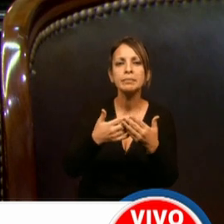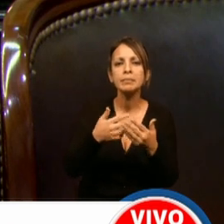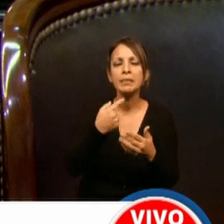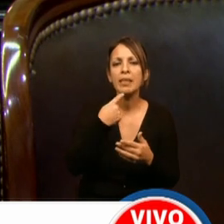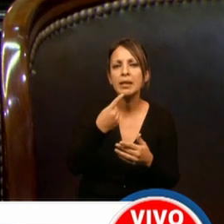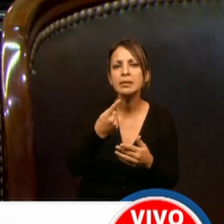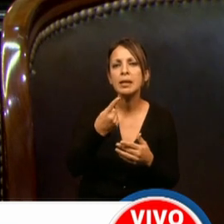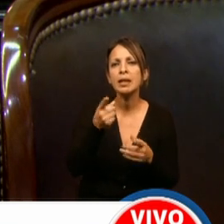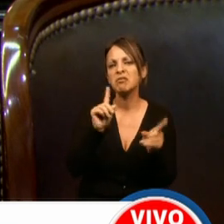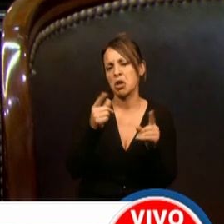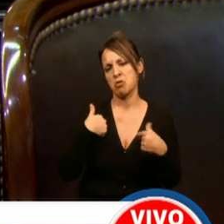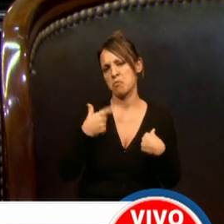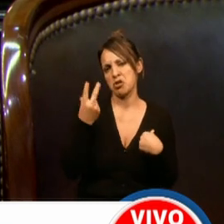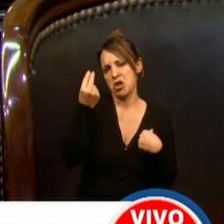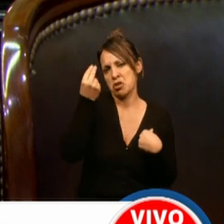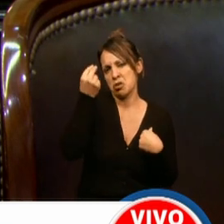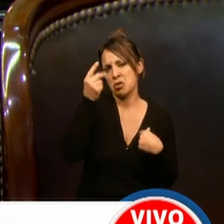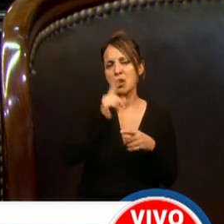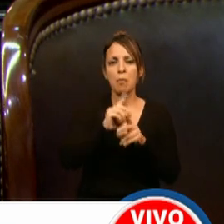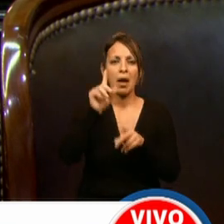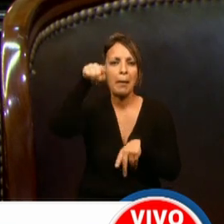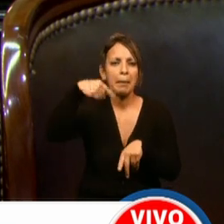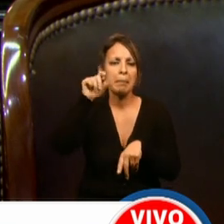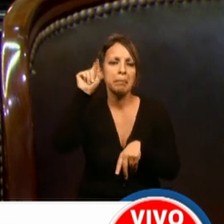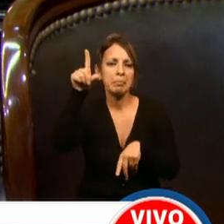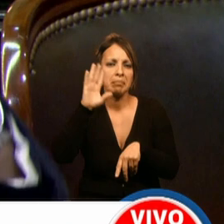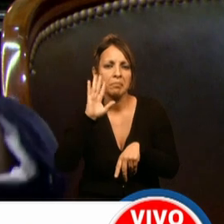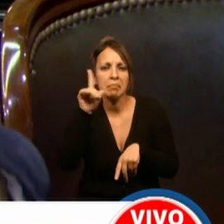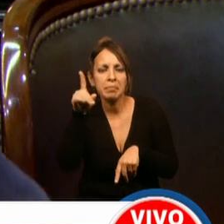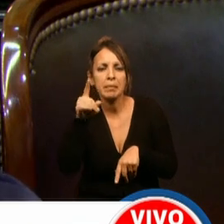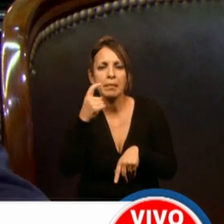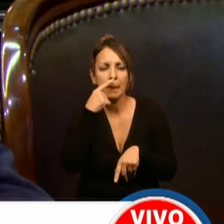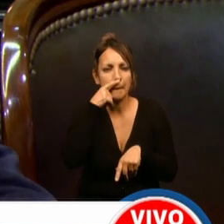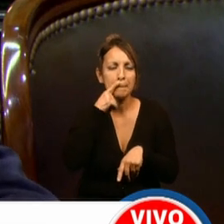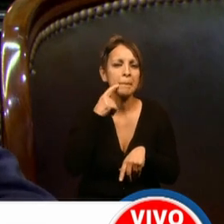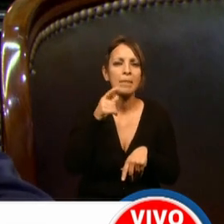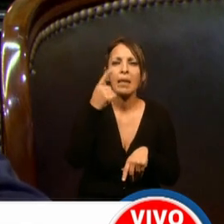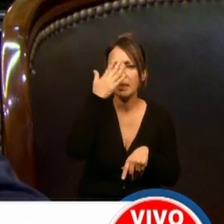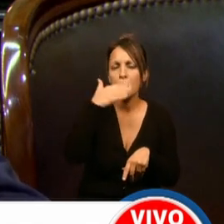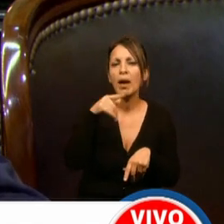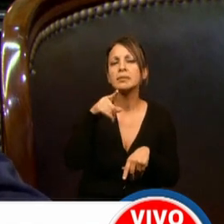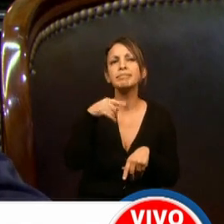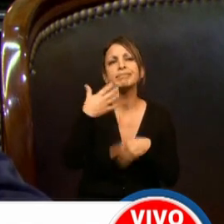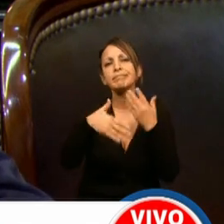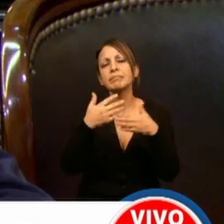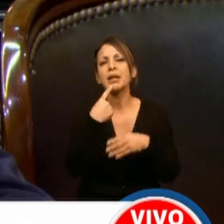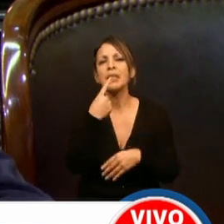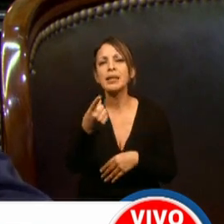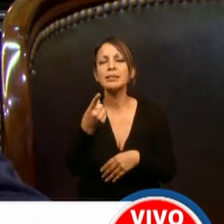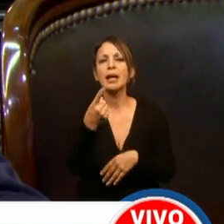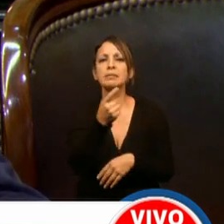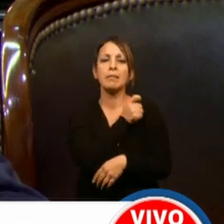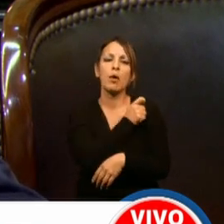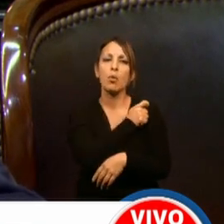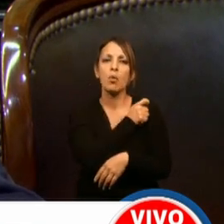que la vacuna no se la van a poner porque soviética y después empiezan a hablar que esa vacuna tiene no viene en